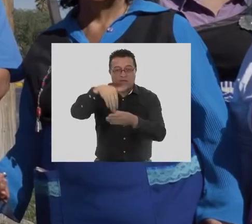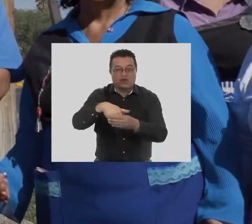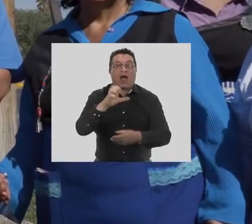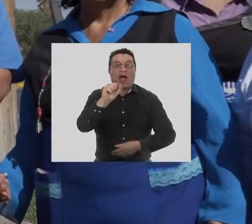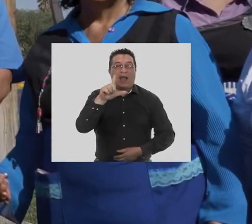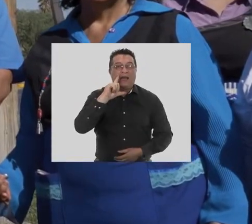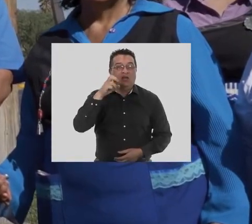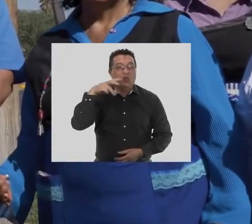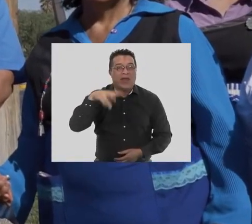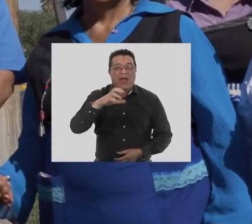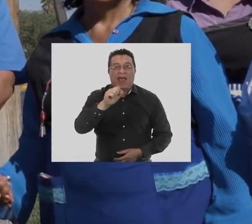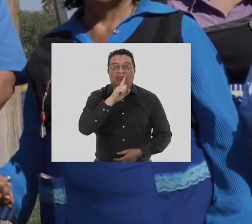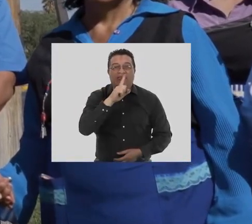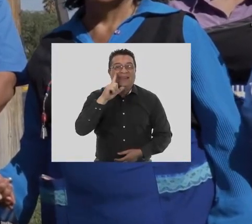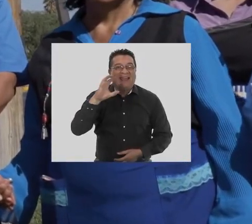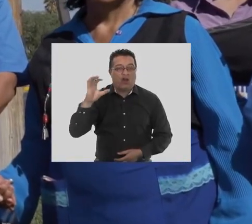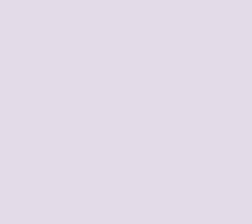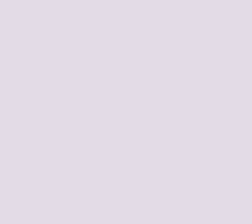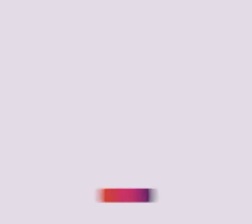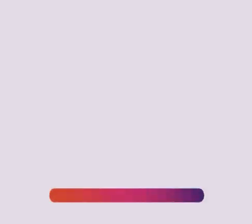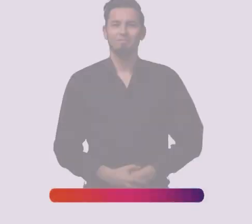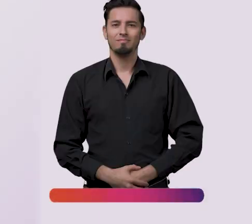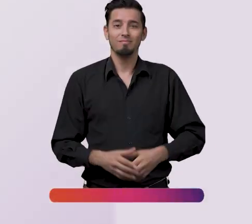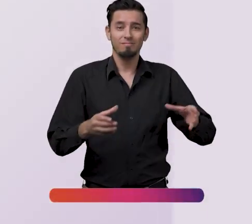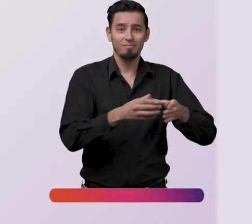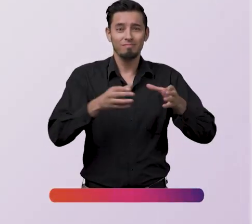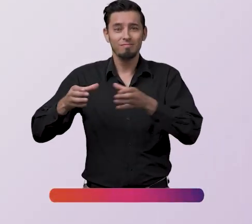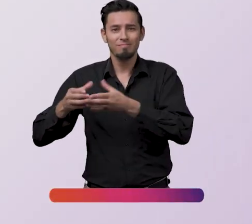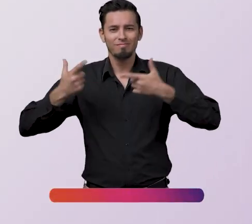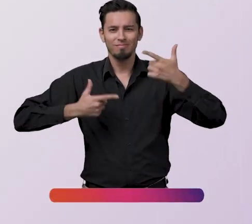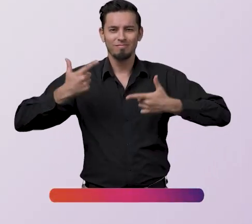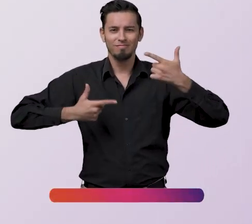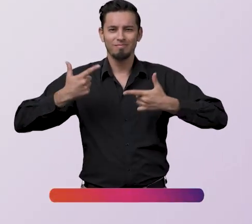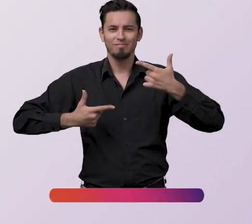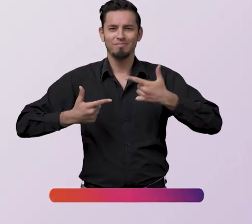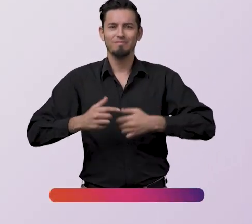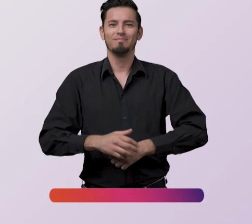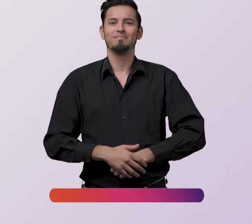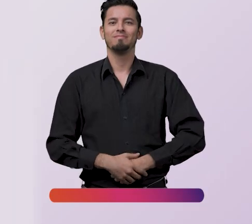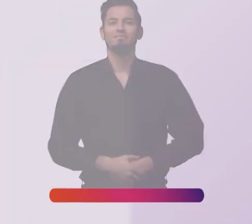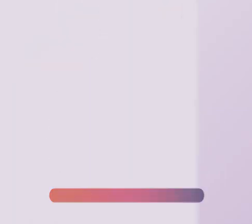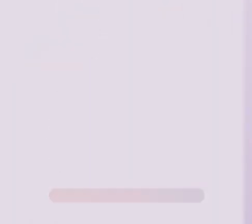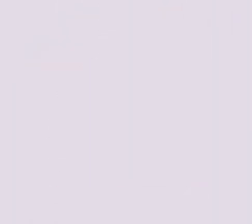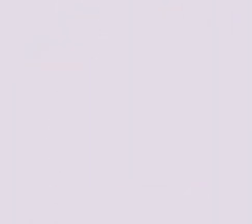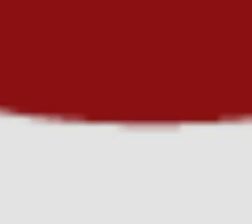papeleta verde bota Alien antileo partidos políticos